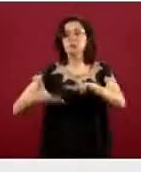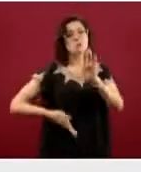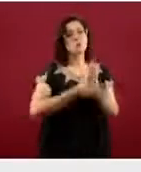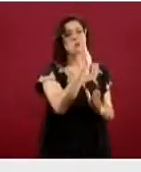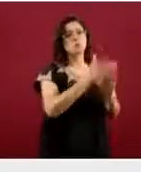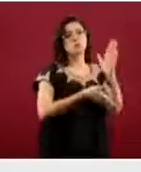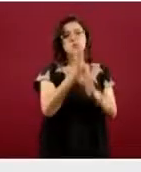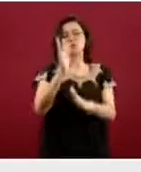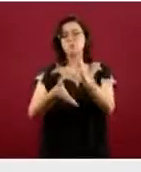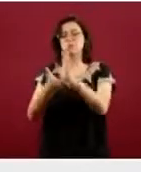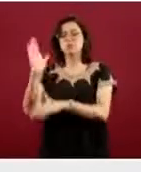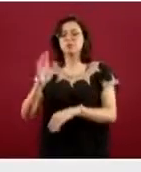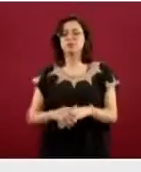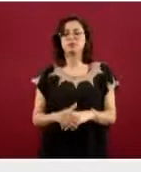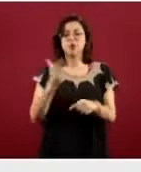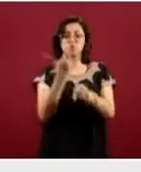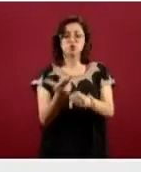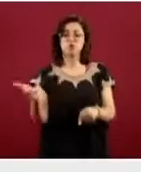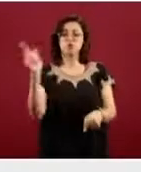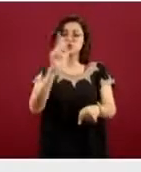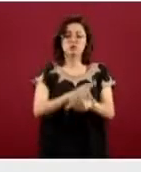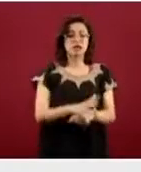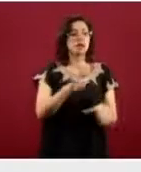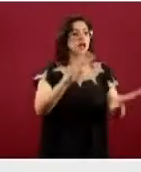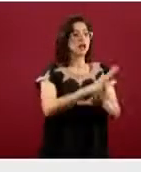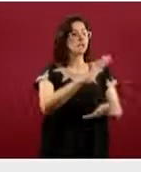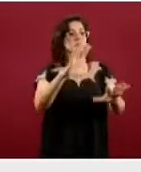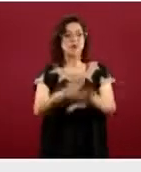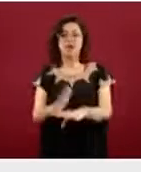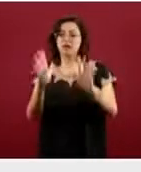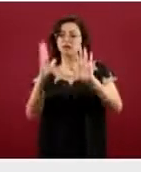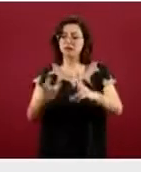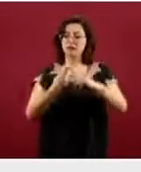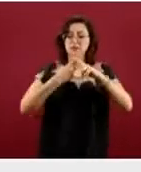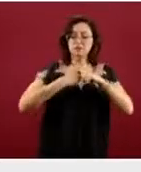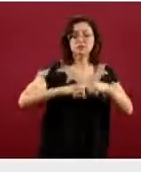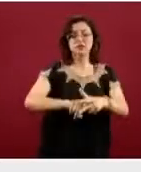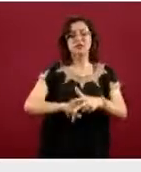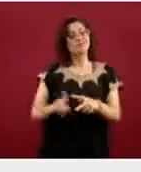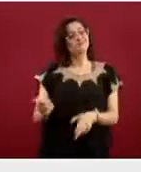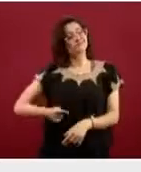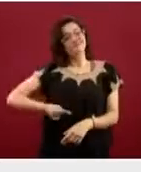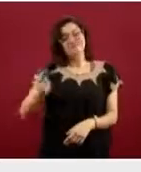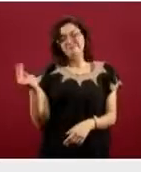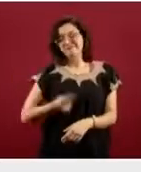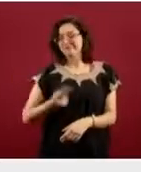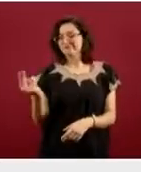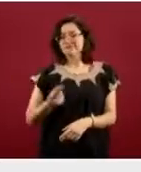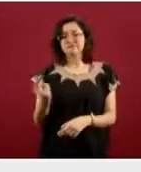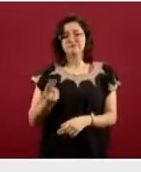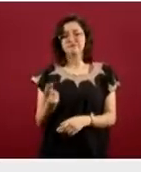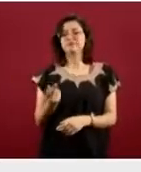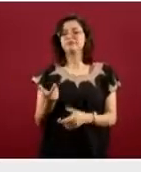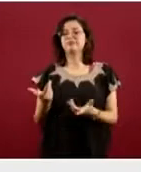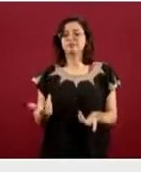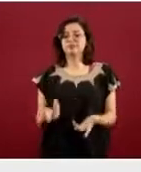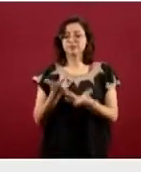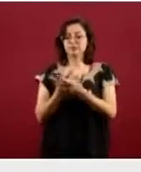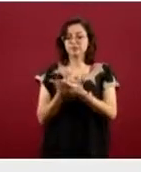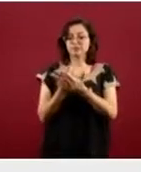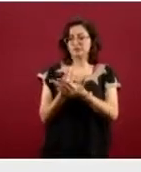etapa de reconversión en nuestro país ya inició y esto incluye que ya estemos preparados en la capacidad de